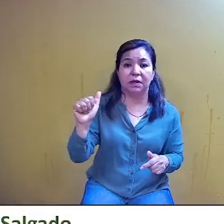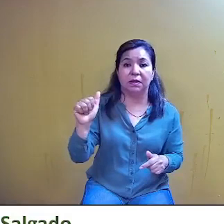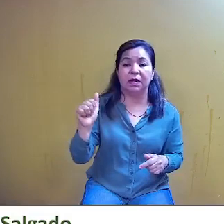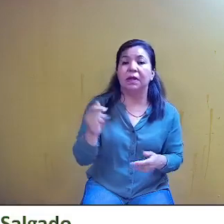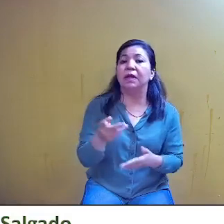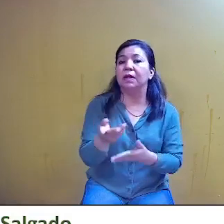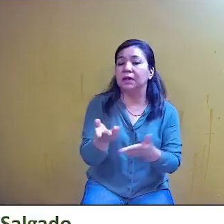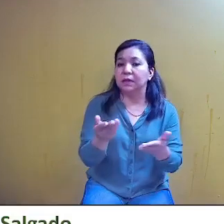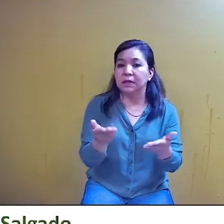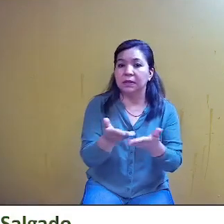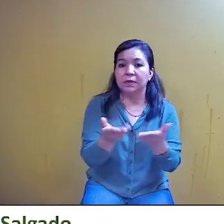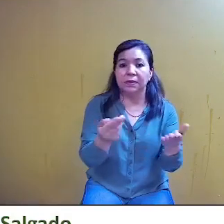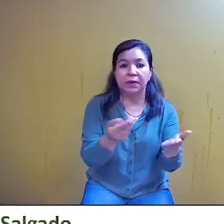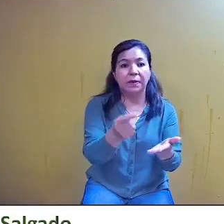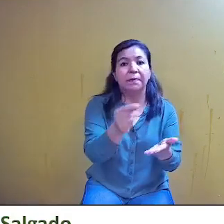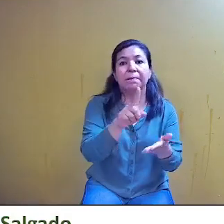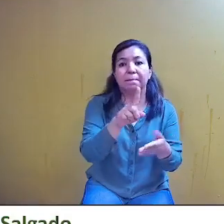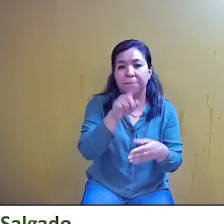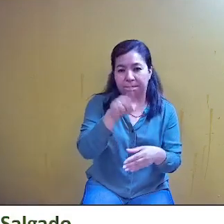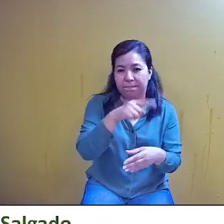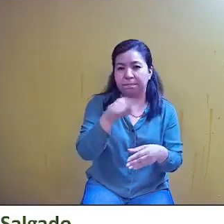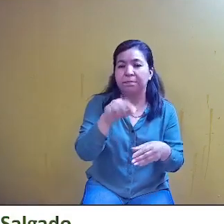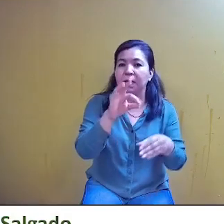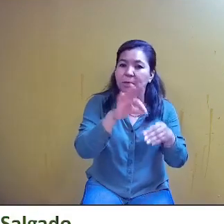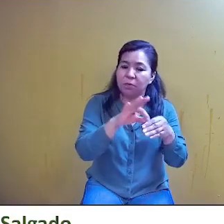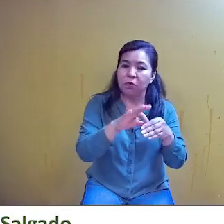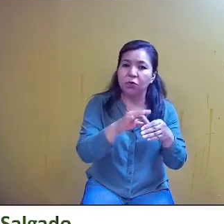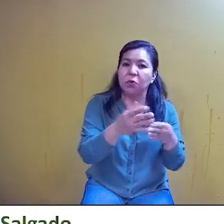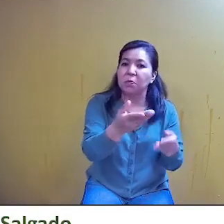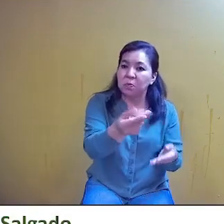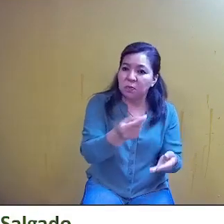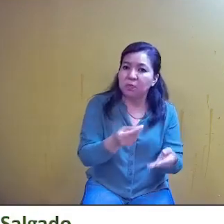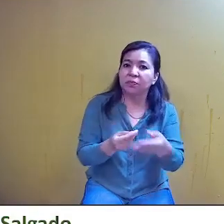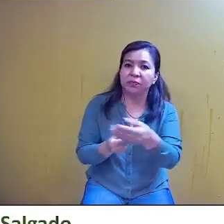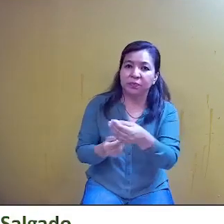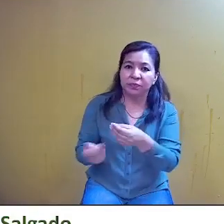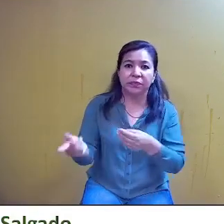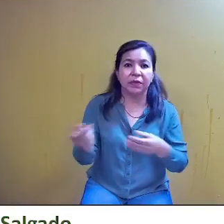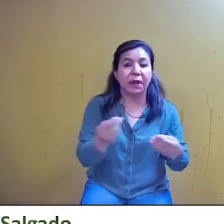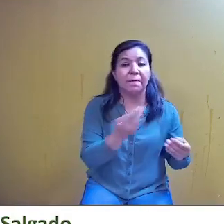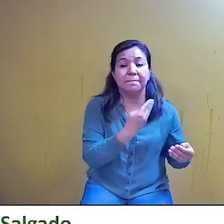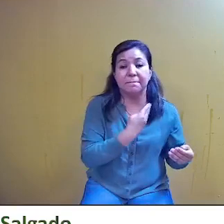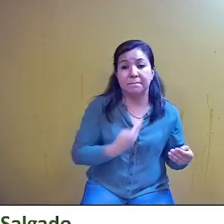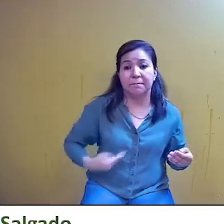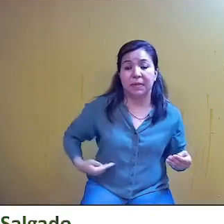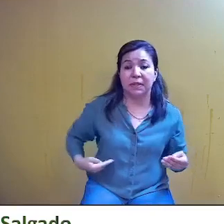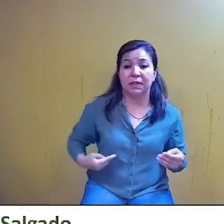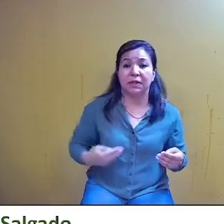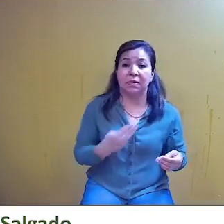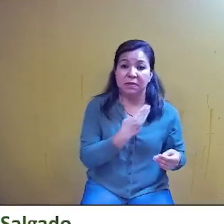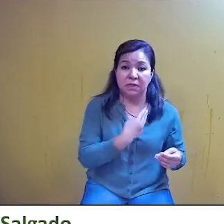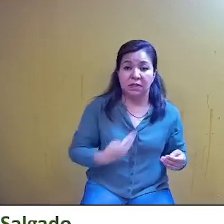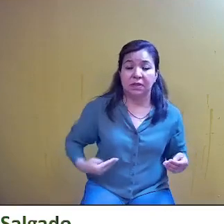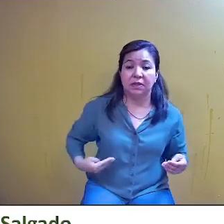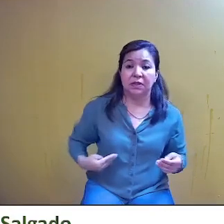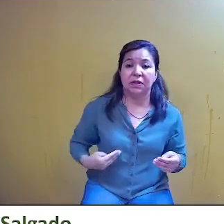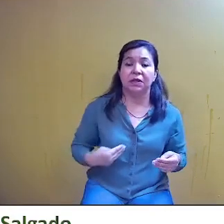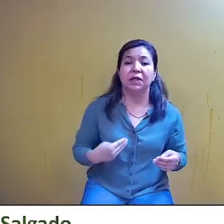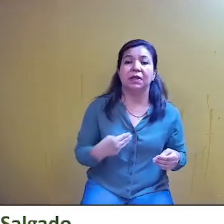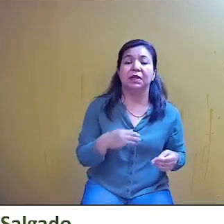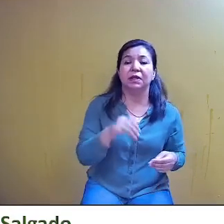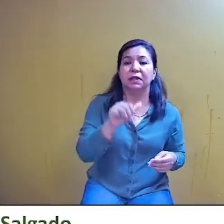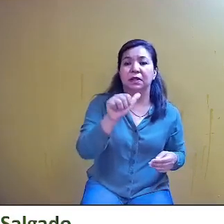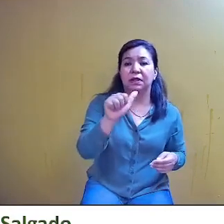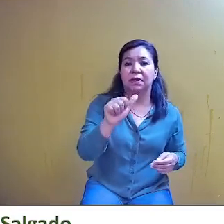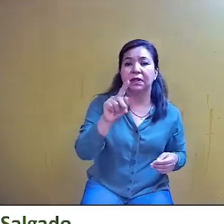favor del propietario de la cuenta de Facebook para que llegue a ser presidente municipal del municipio de